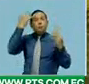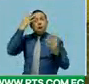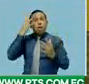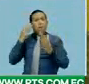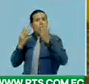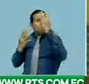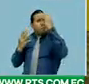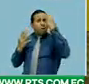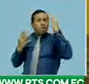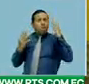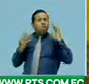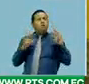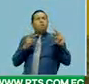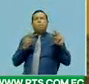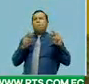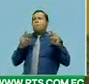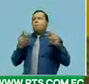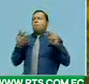visual inigualable.